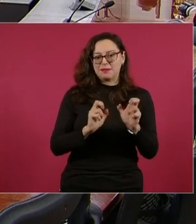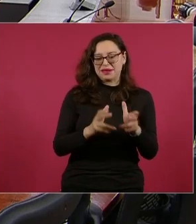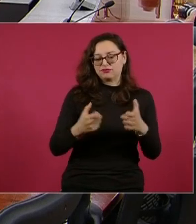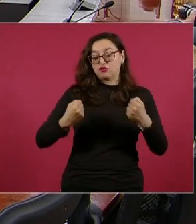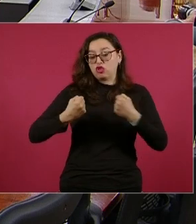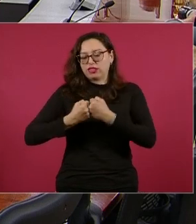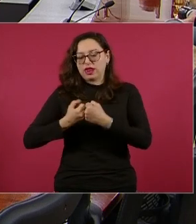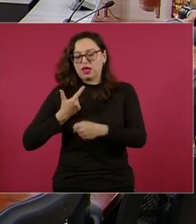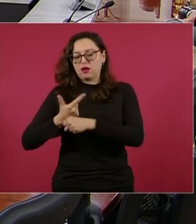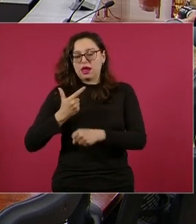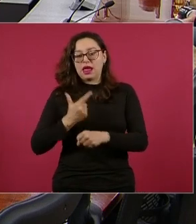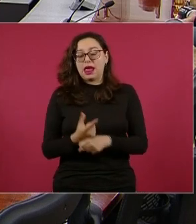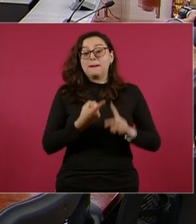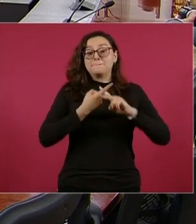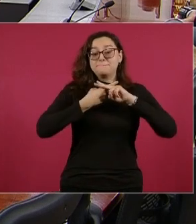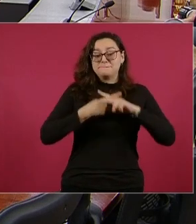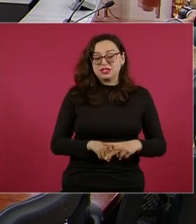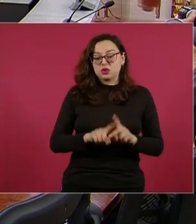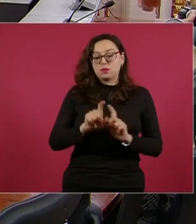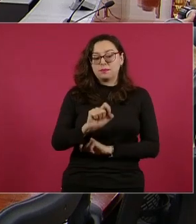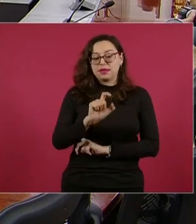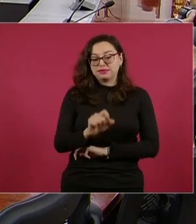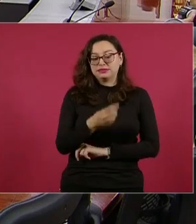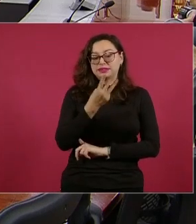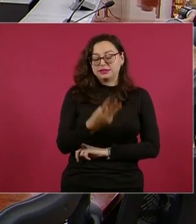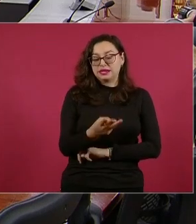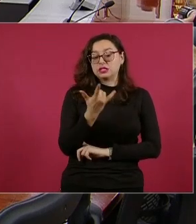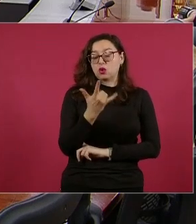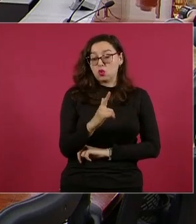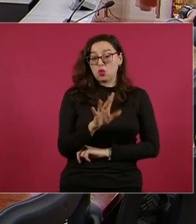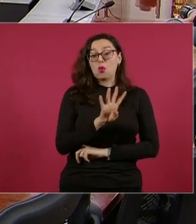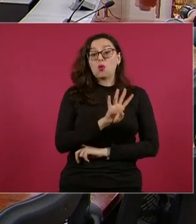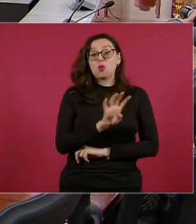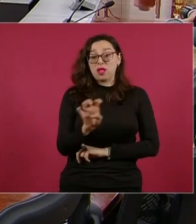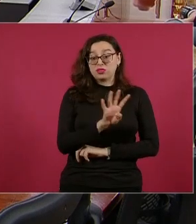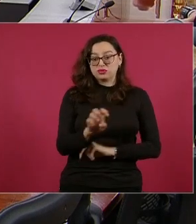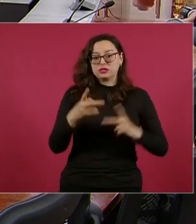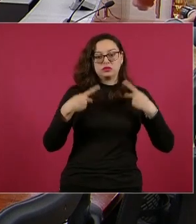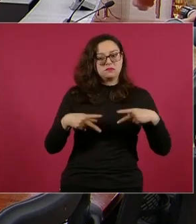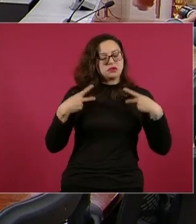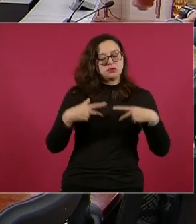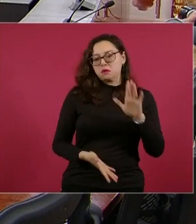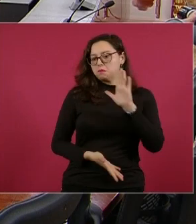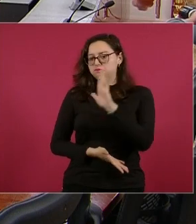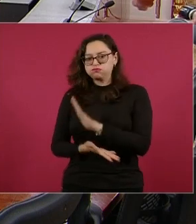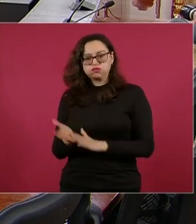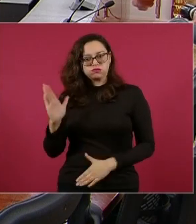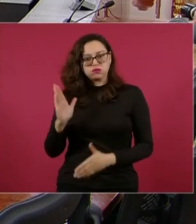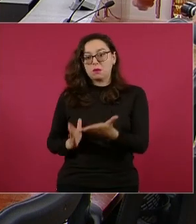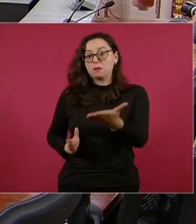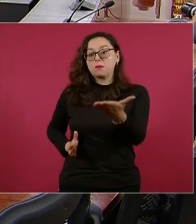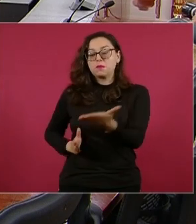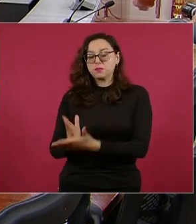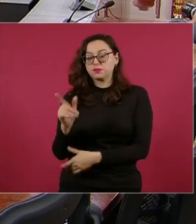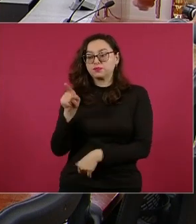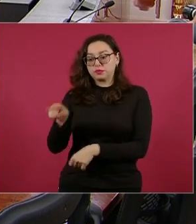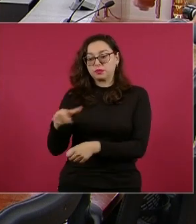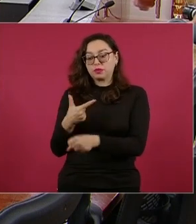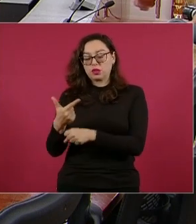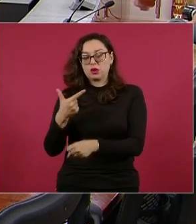esto comenzó el 23 de julio. Con un grupo de 400 personas que cruzaron la frontera y llegaron al municipio